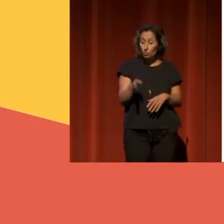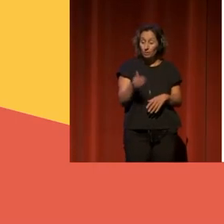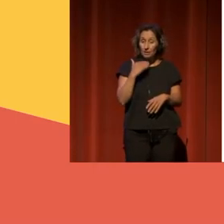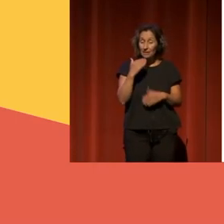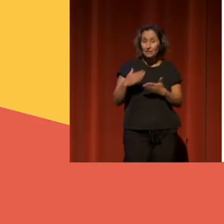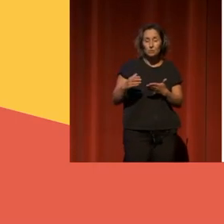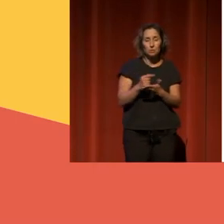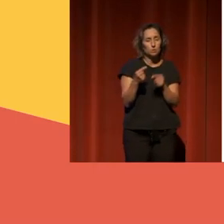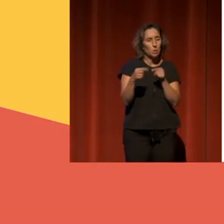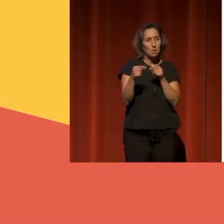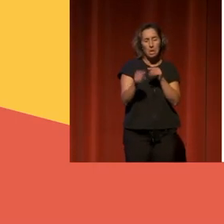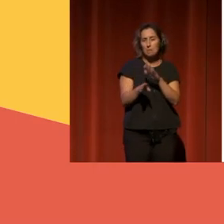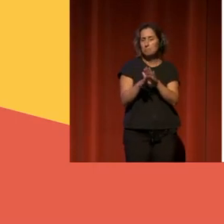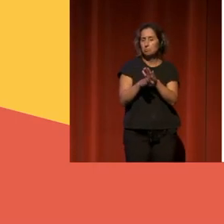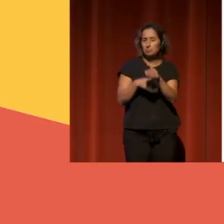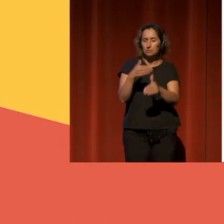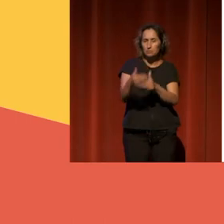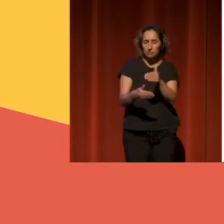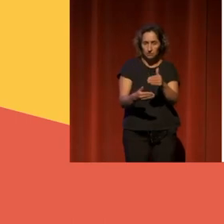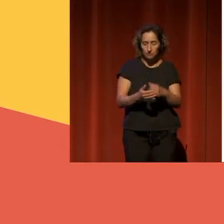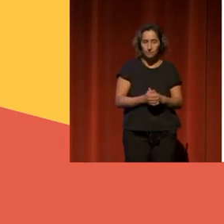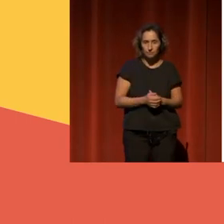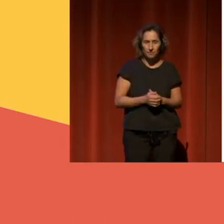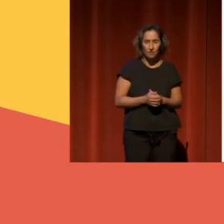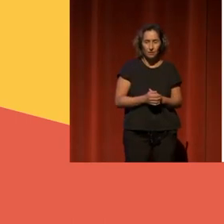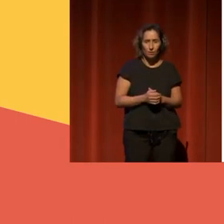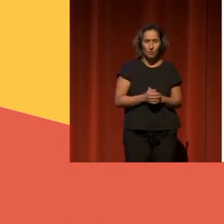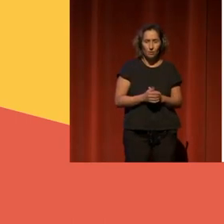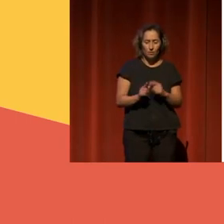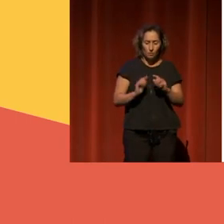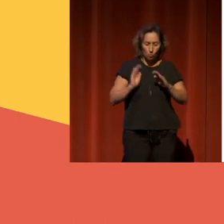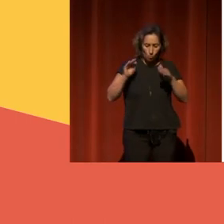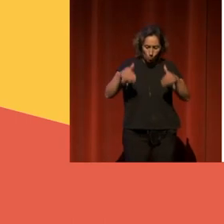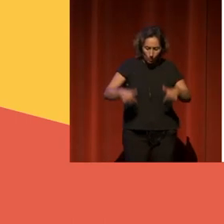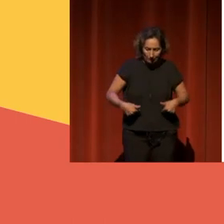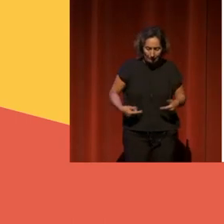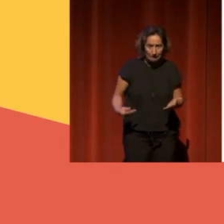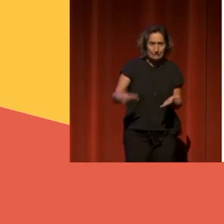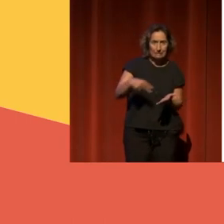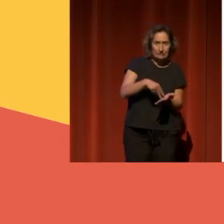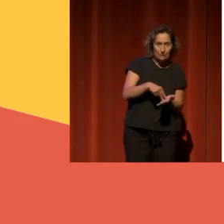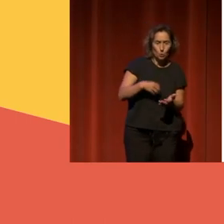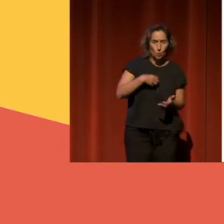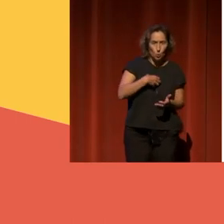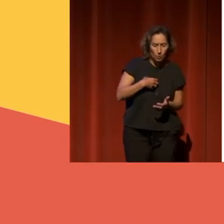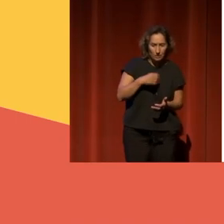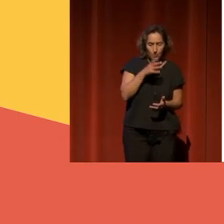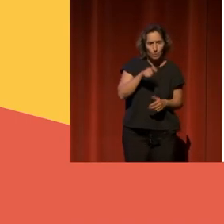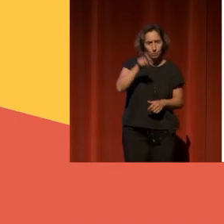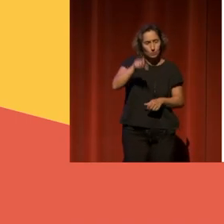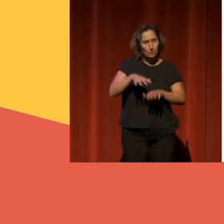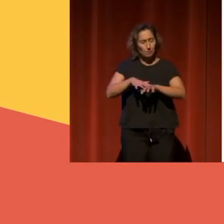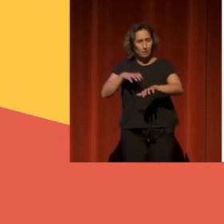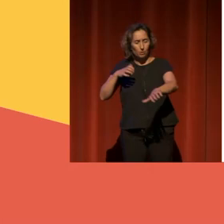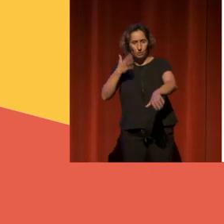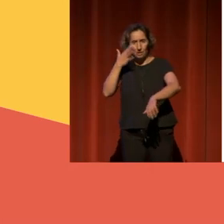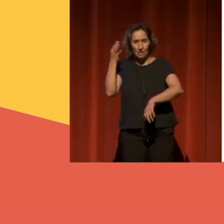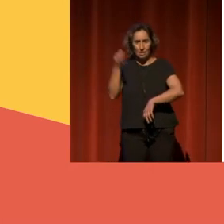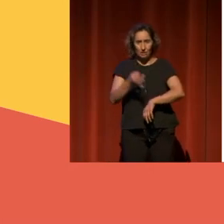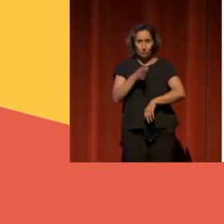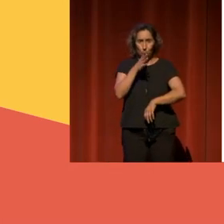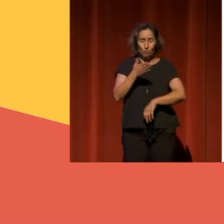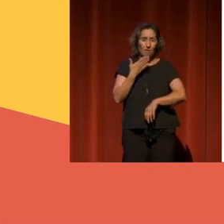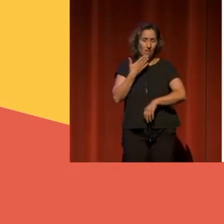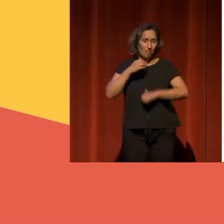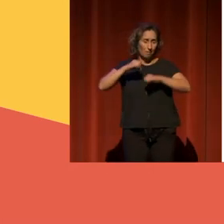de manera online y sí que fue duro volver porque además eran casi todas personas mayores que al estar en más riesgo pues tenían